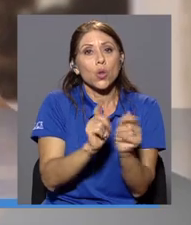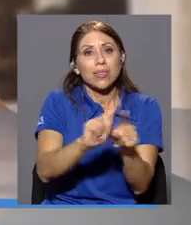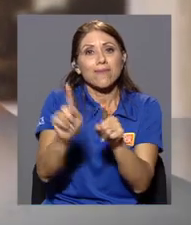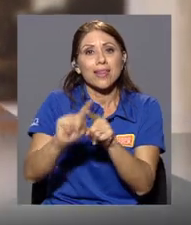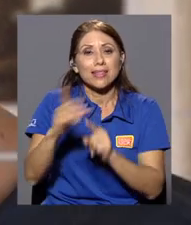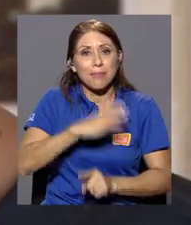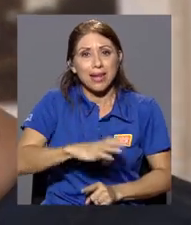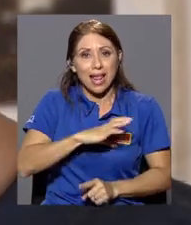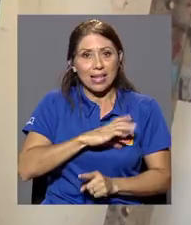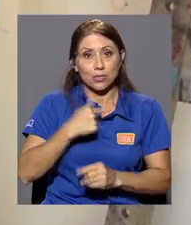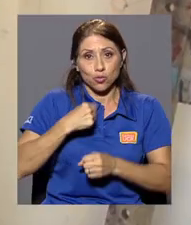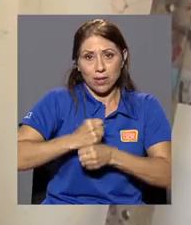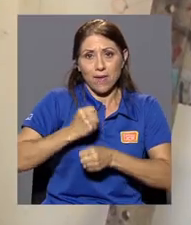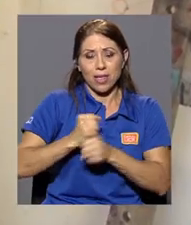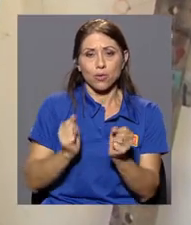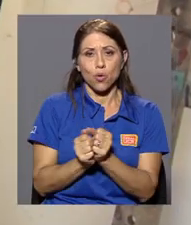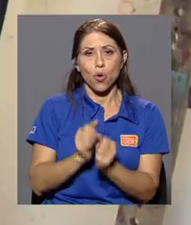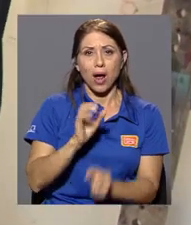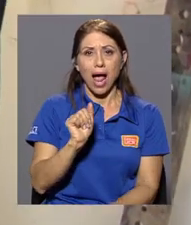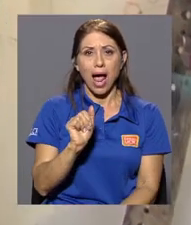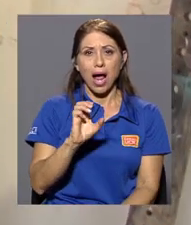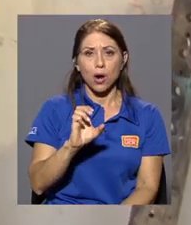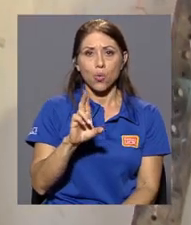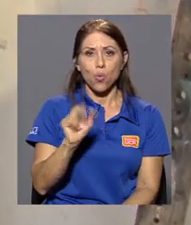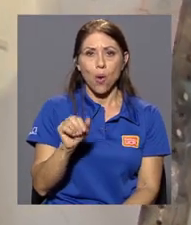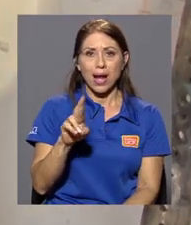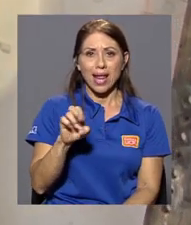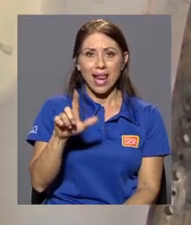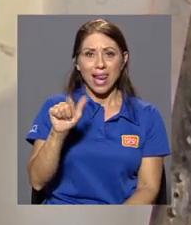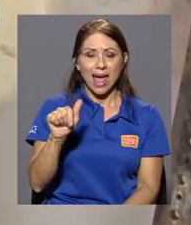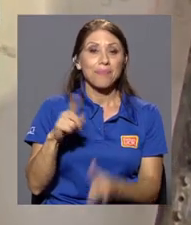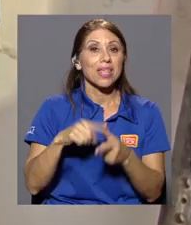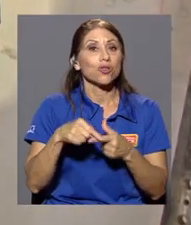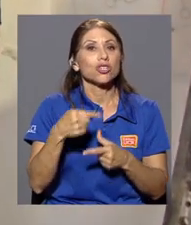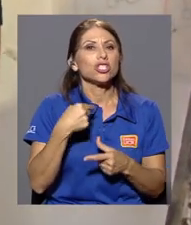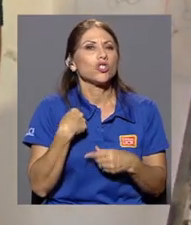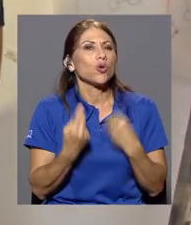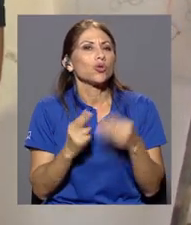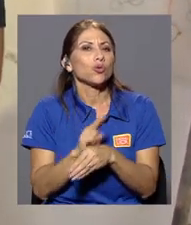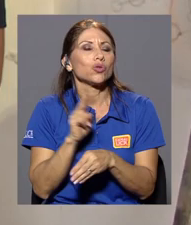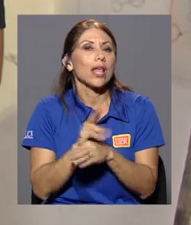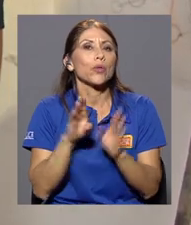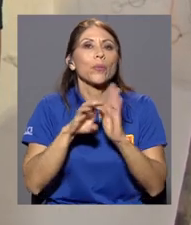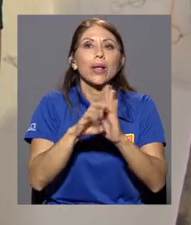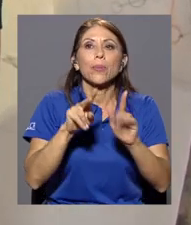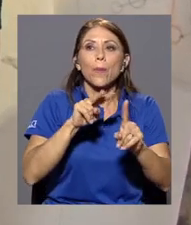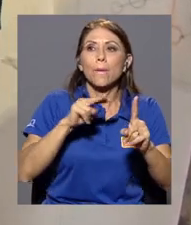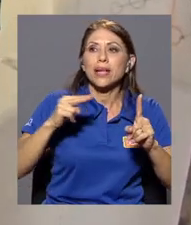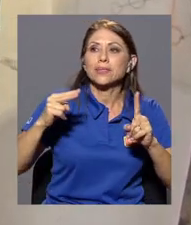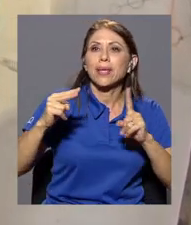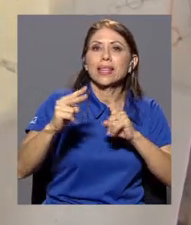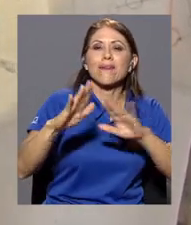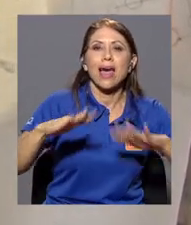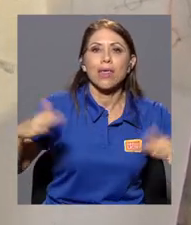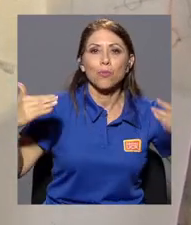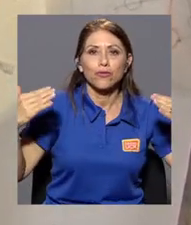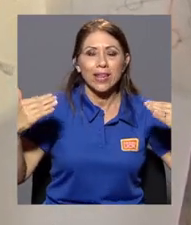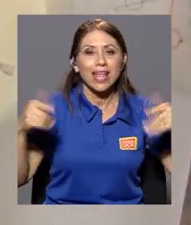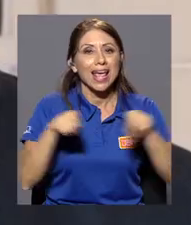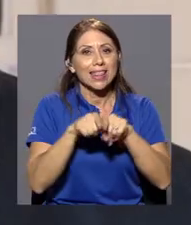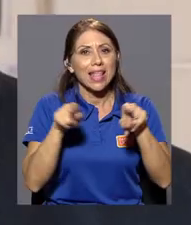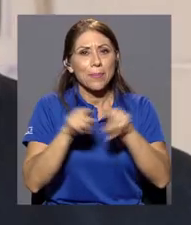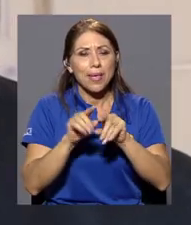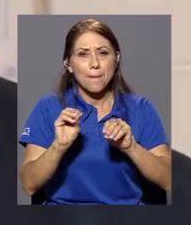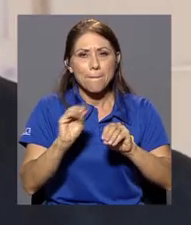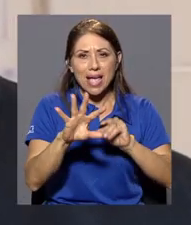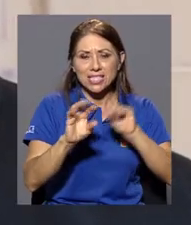acuarela entonces jugando con ciertas variables como la perspectiva atmosférica y lo que es la mancha